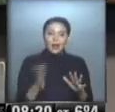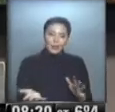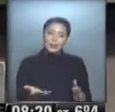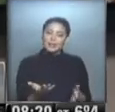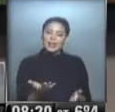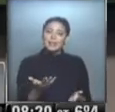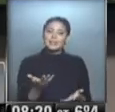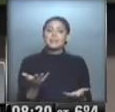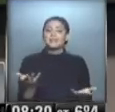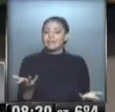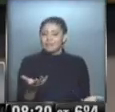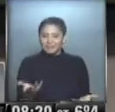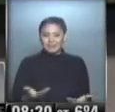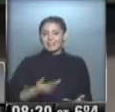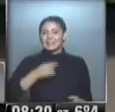entiendo